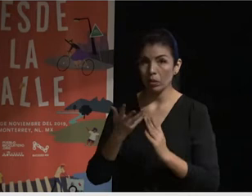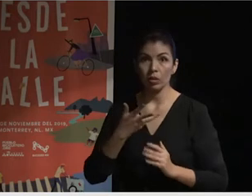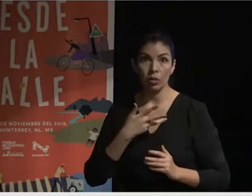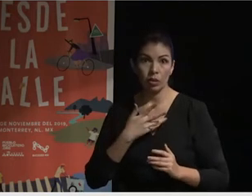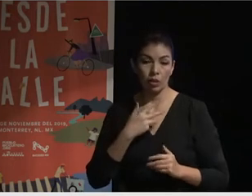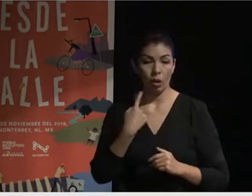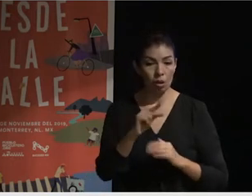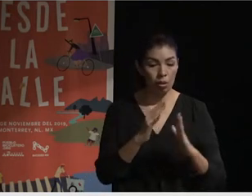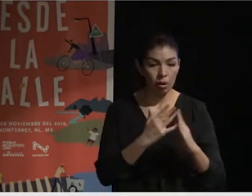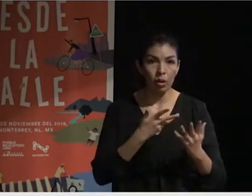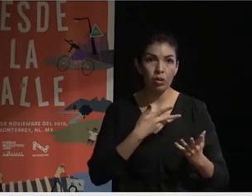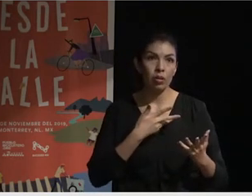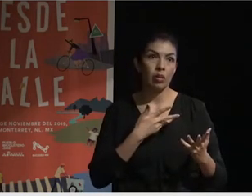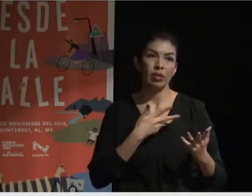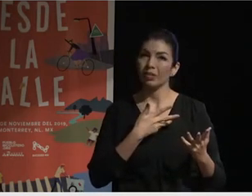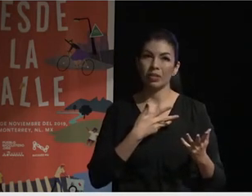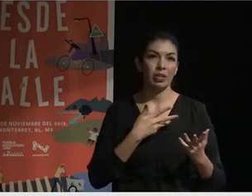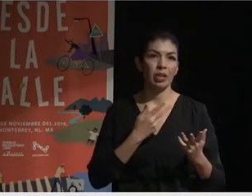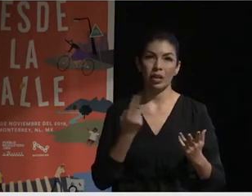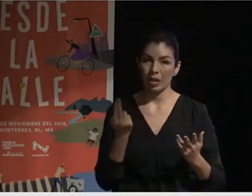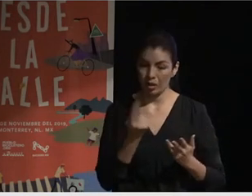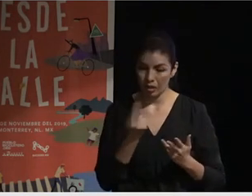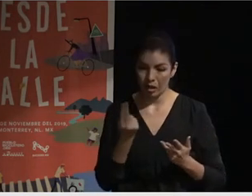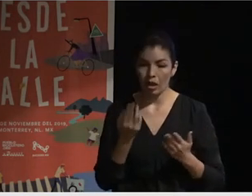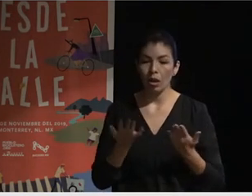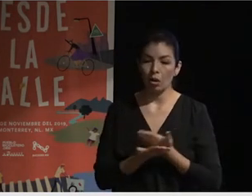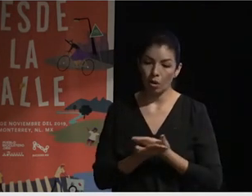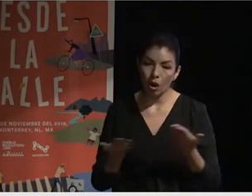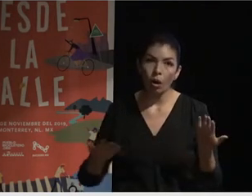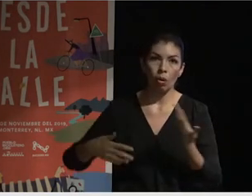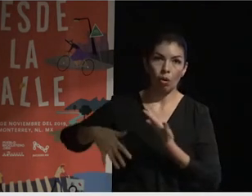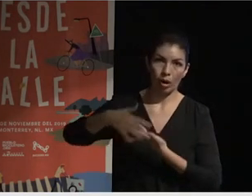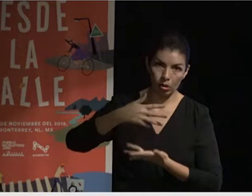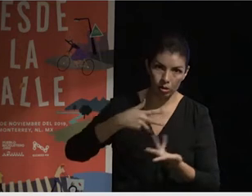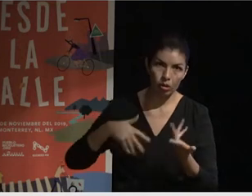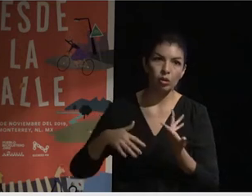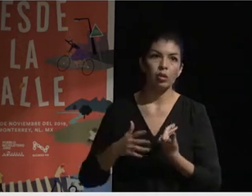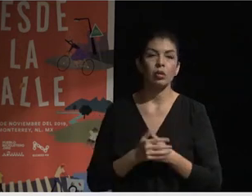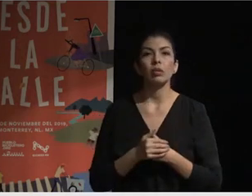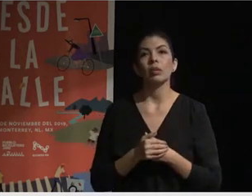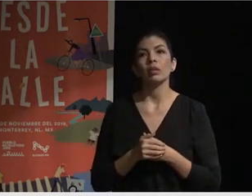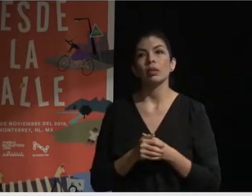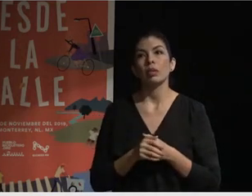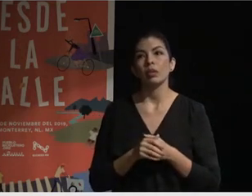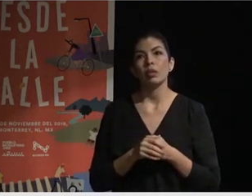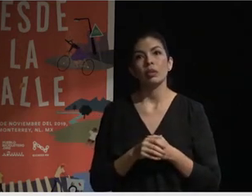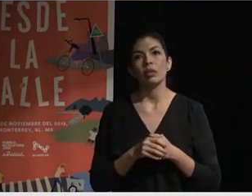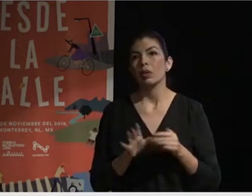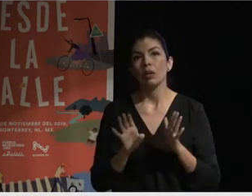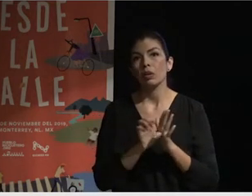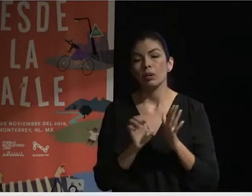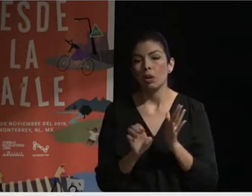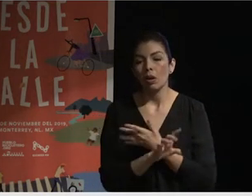como yo sabemos que en realidad compartir una propiedad, una casa, no de roomies y estos rollos que